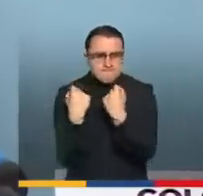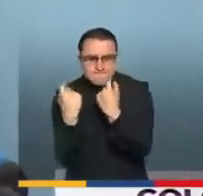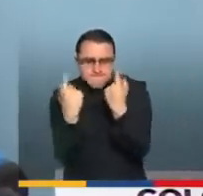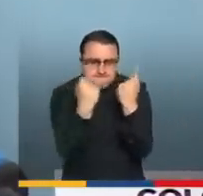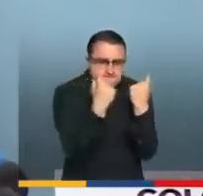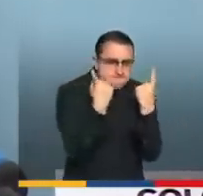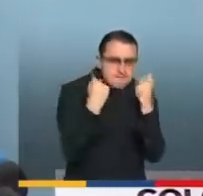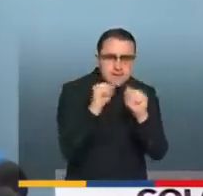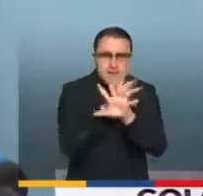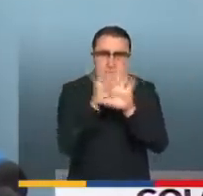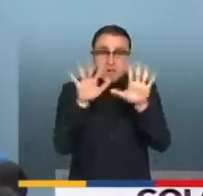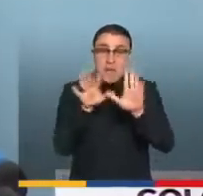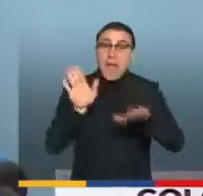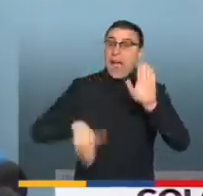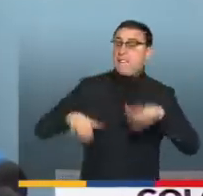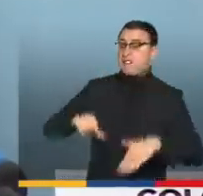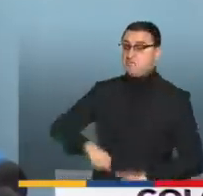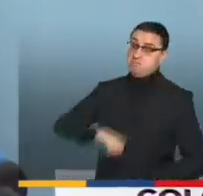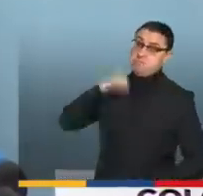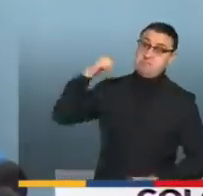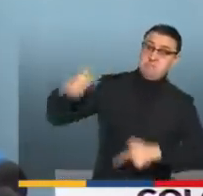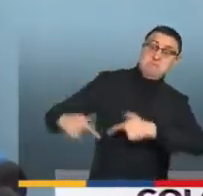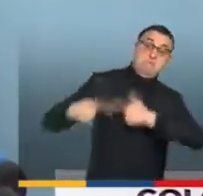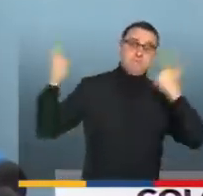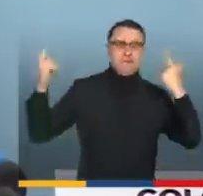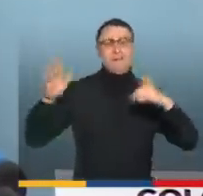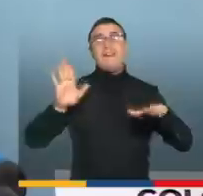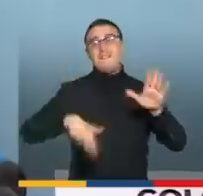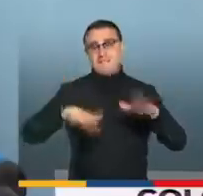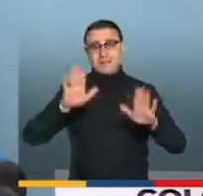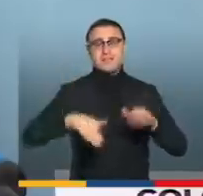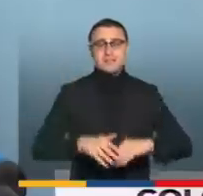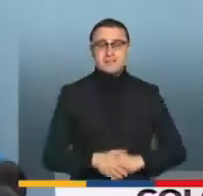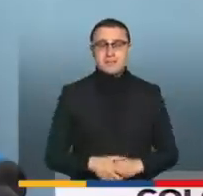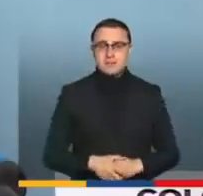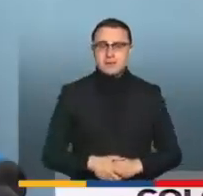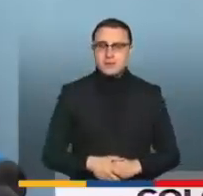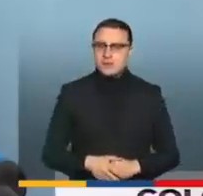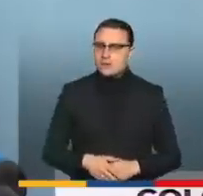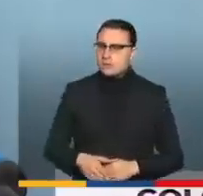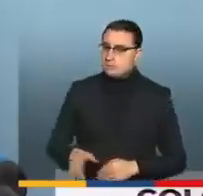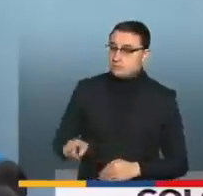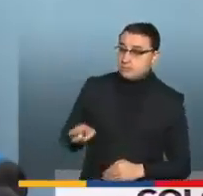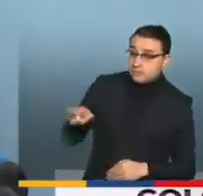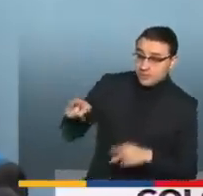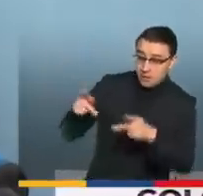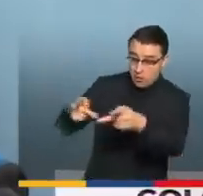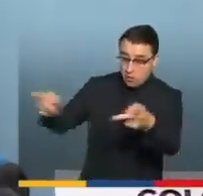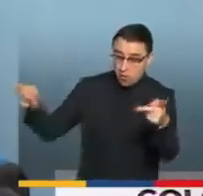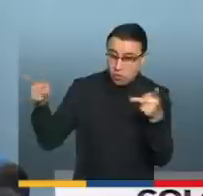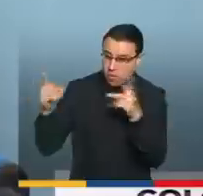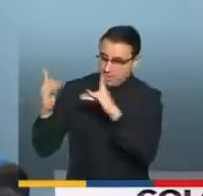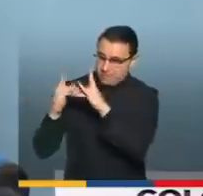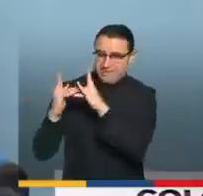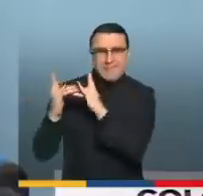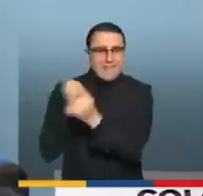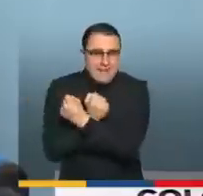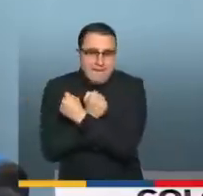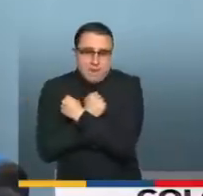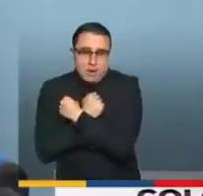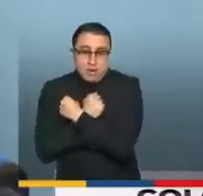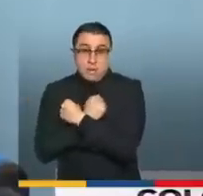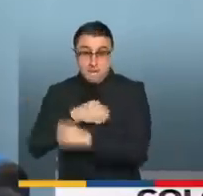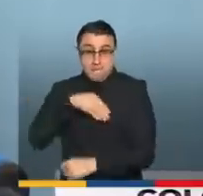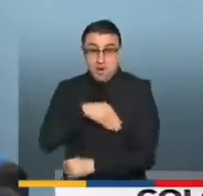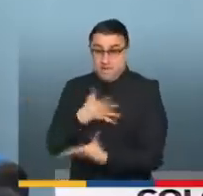veces peleamos por orgullo. Quien quería matar a Bolívar en ese cuarto de amor,